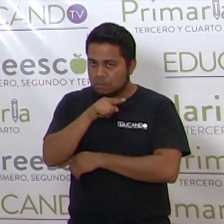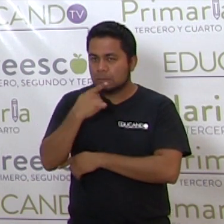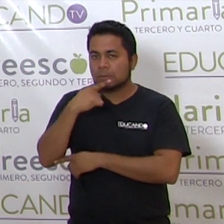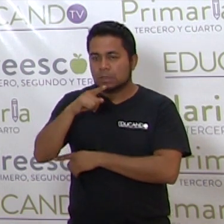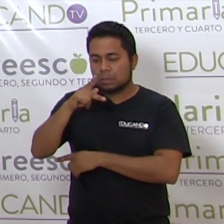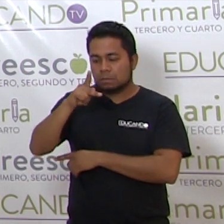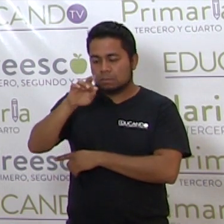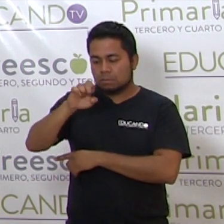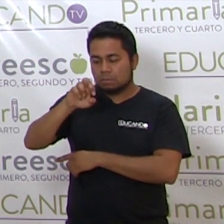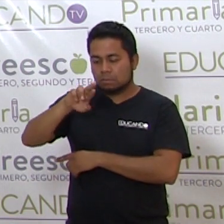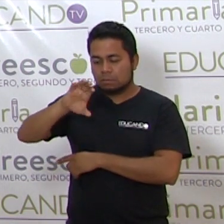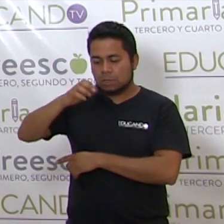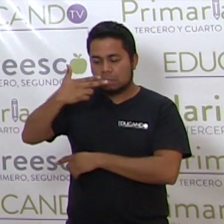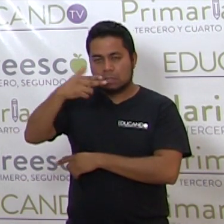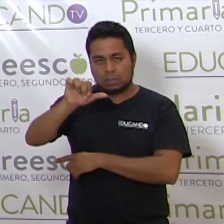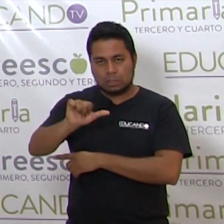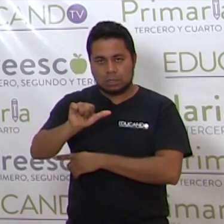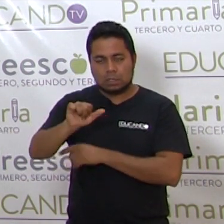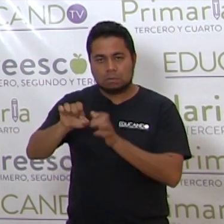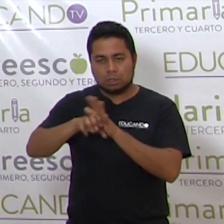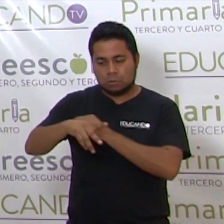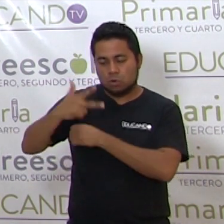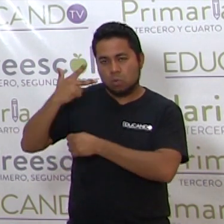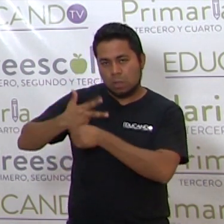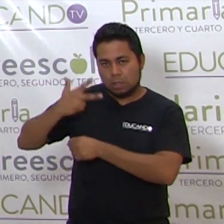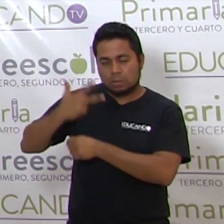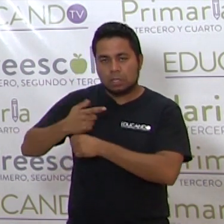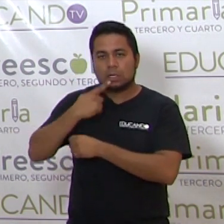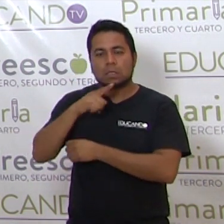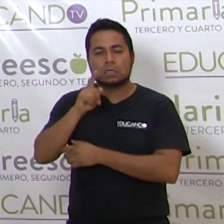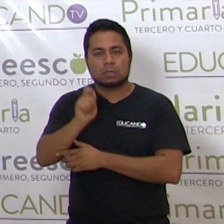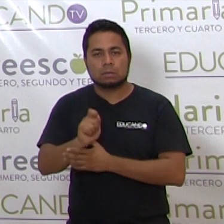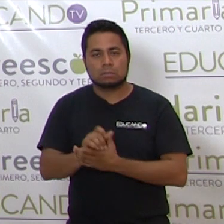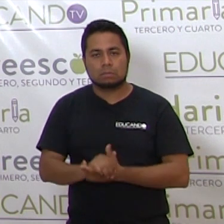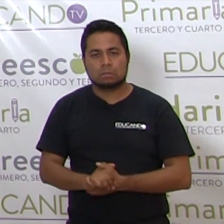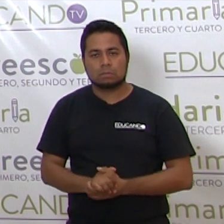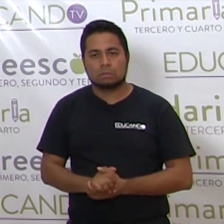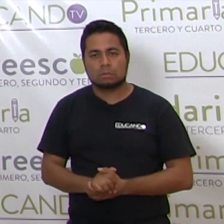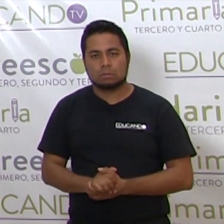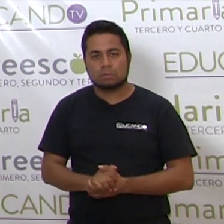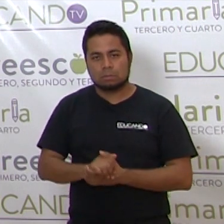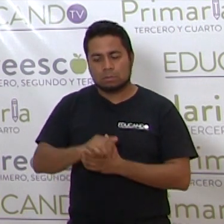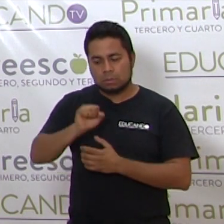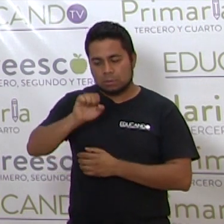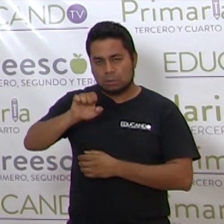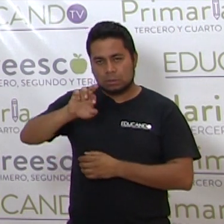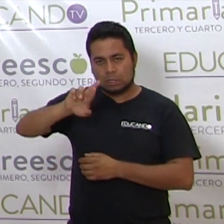percha y en guatemala se le dice search